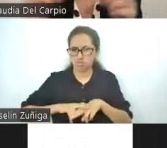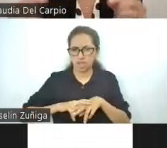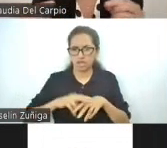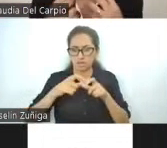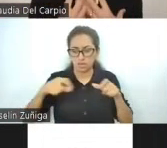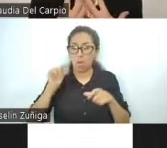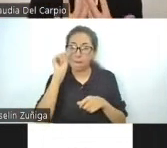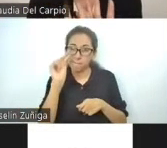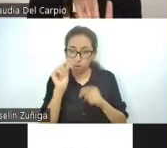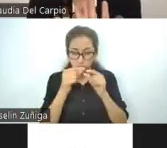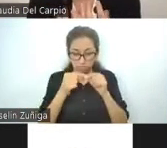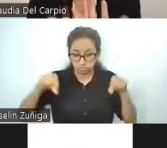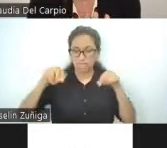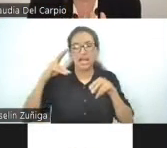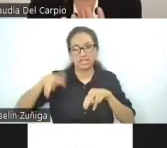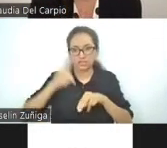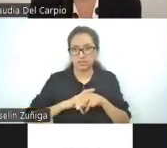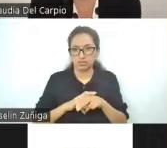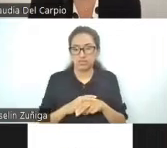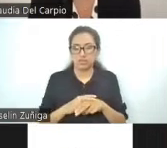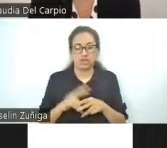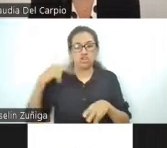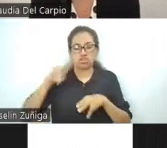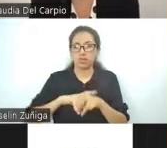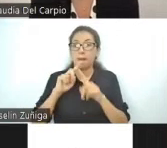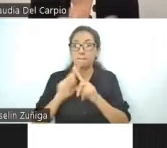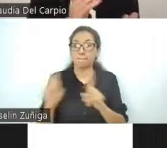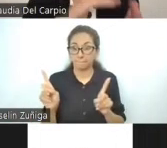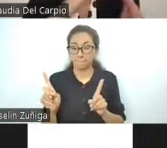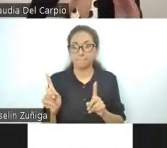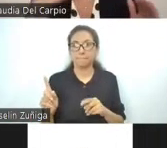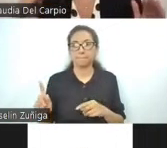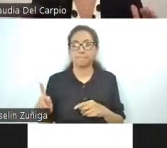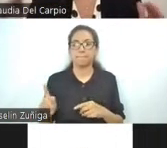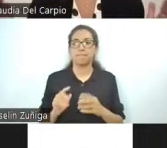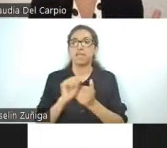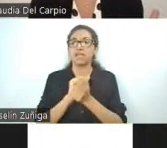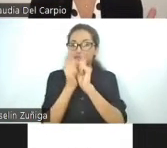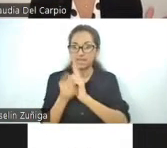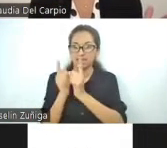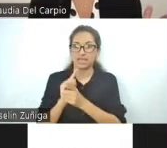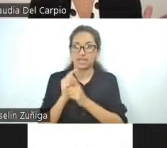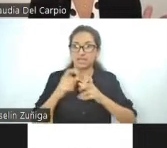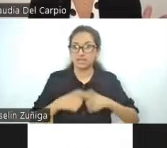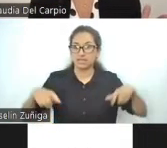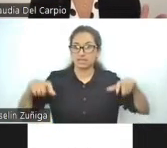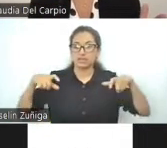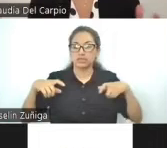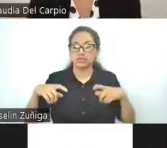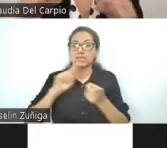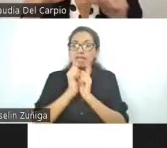sea un poquito, porque como les dije, hay un flujo vaginal que producimos en el día a día que cambia durante el ciclo por los